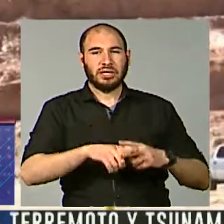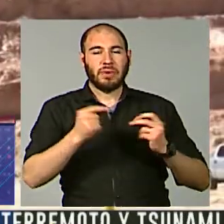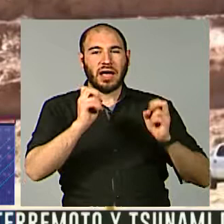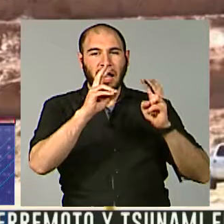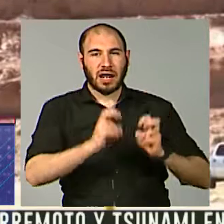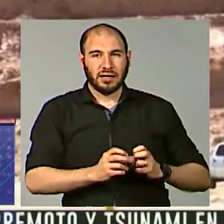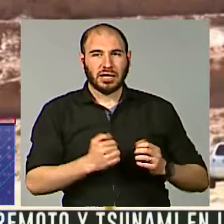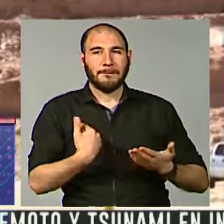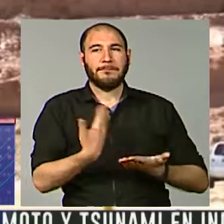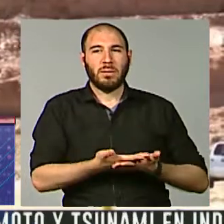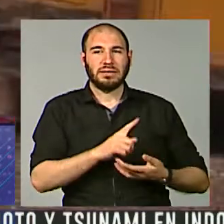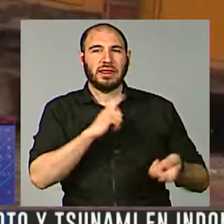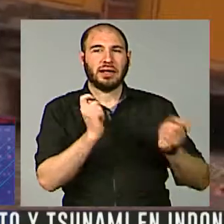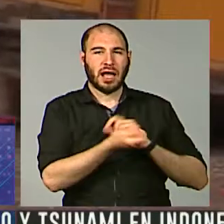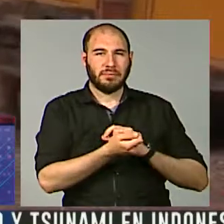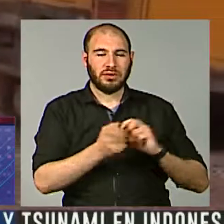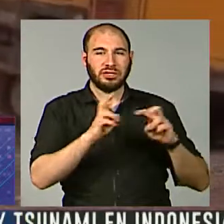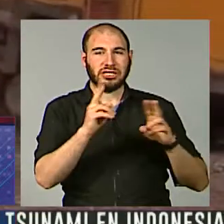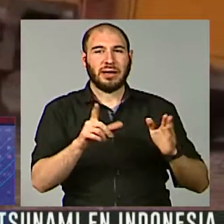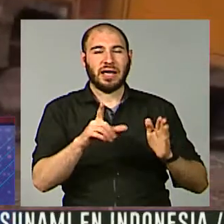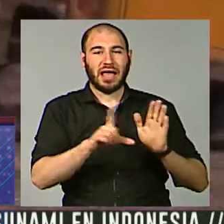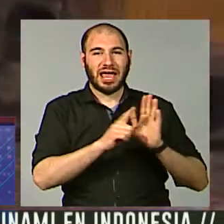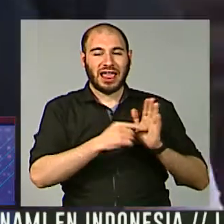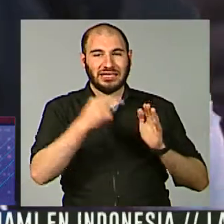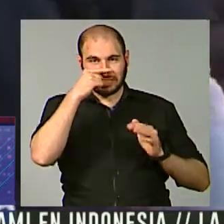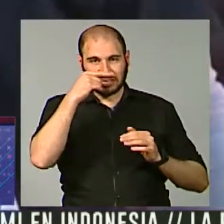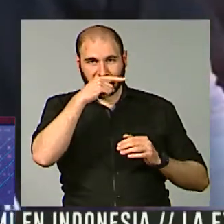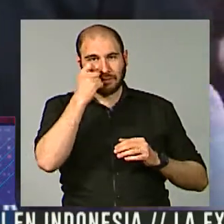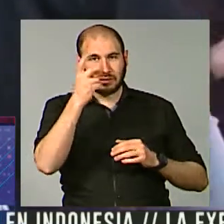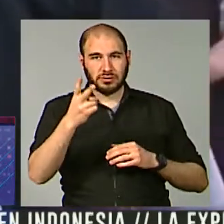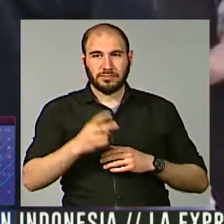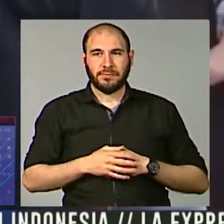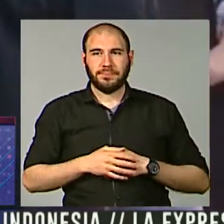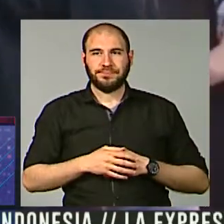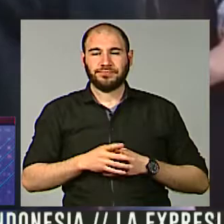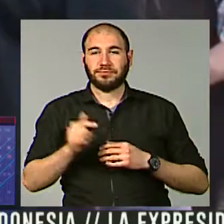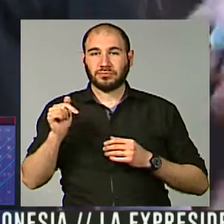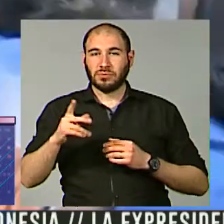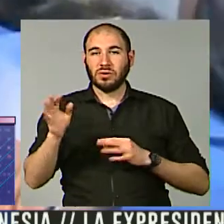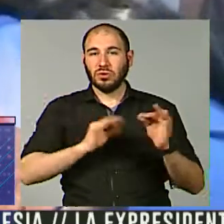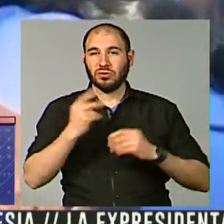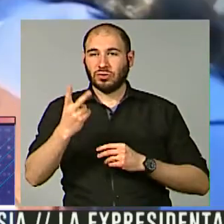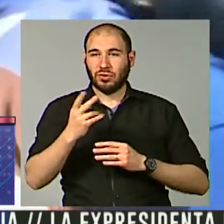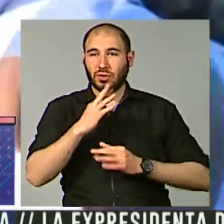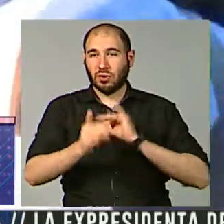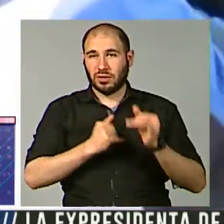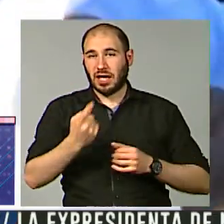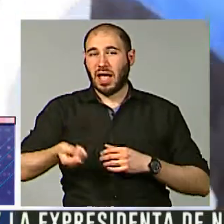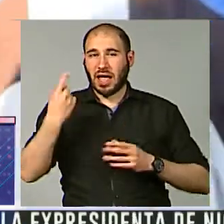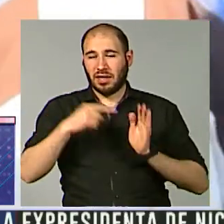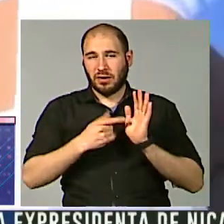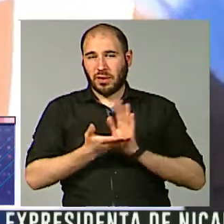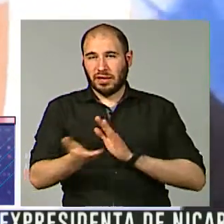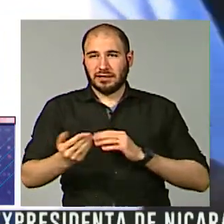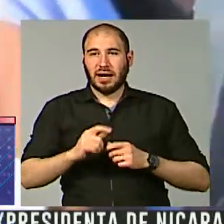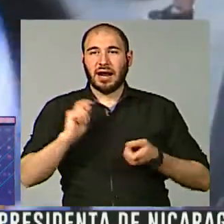analizar las propuestas de modificación en cuanto a esta norma, la famosa 7722. Bueno, lo cierto es que hay dos iniciativas, y repasamos esto que ayer compartíamos,